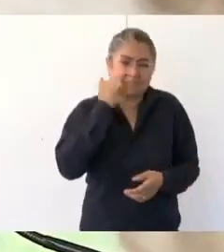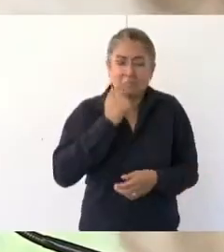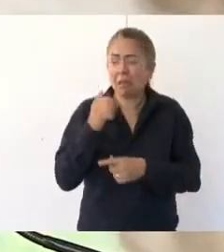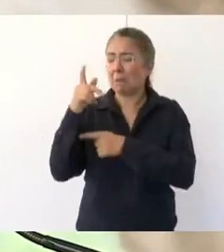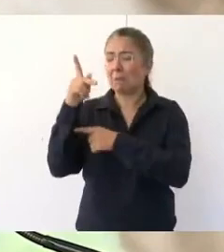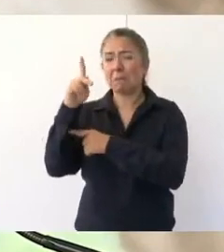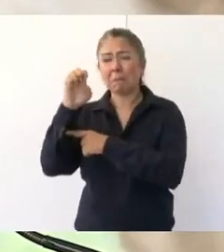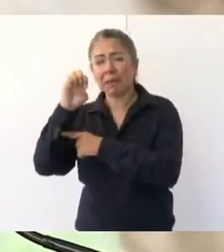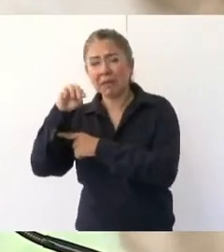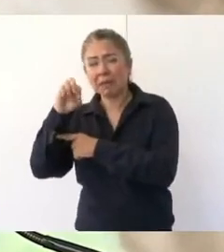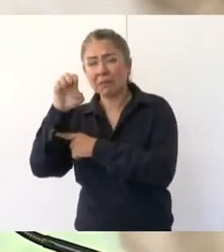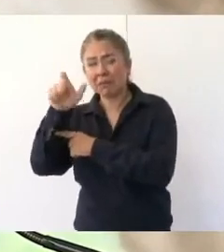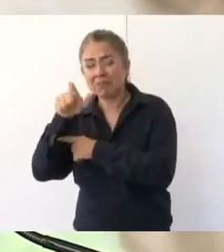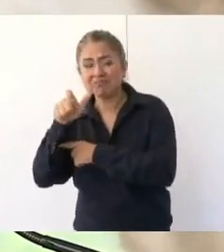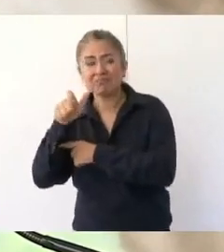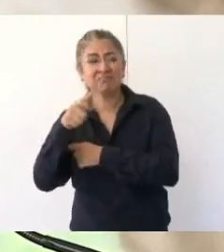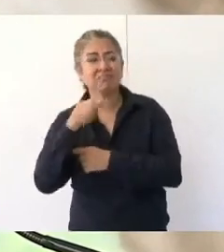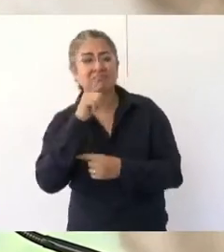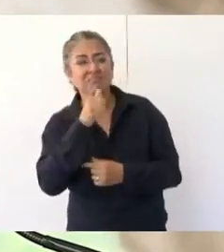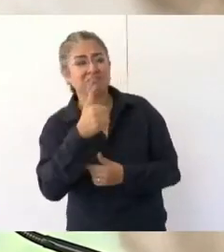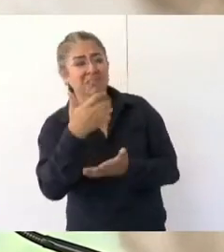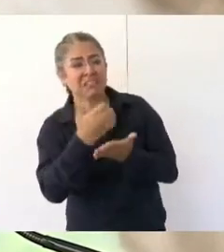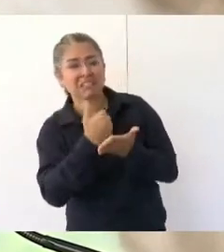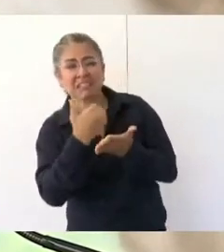no recibía utilidades